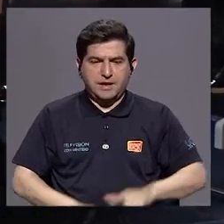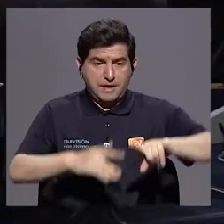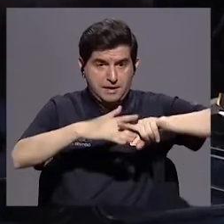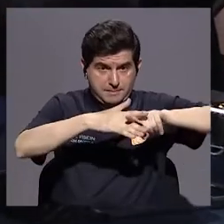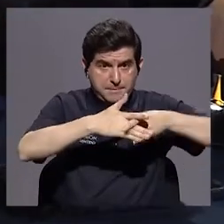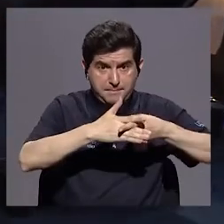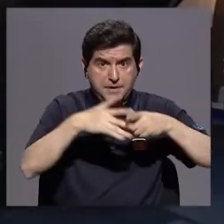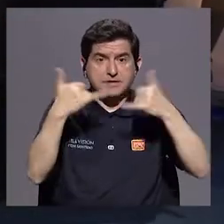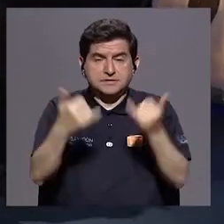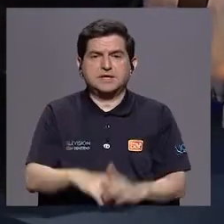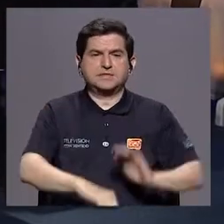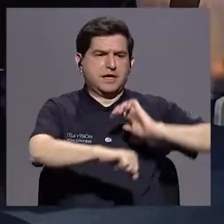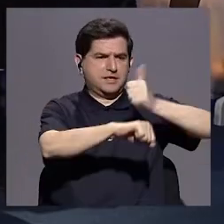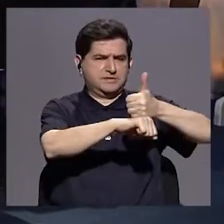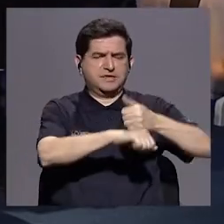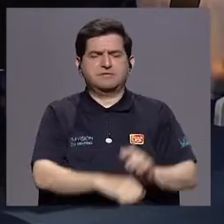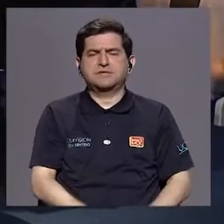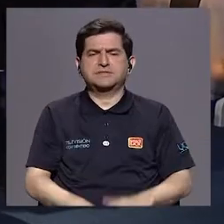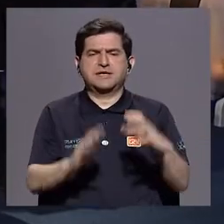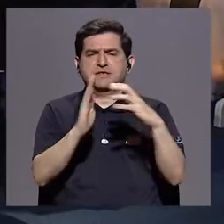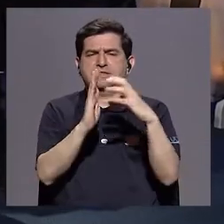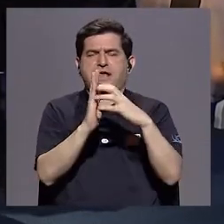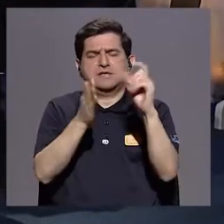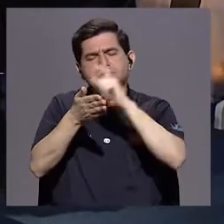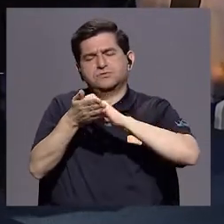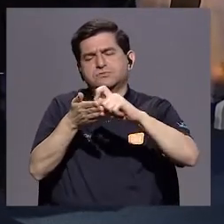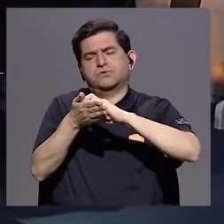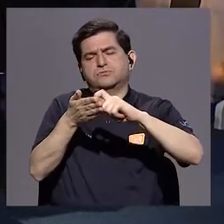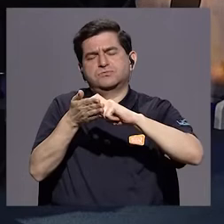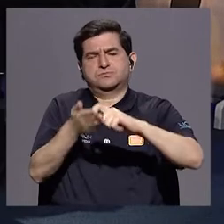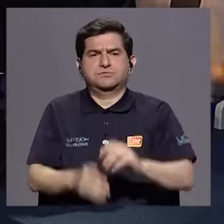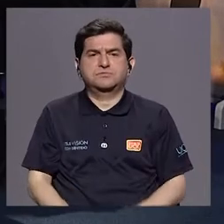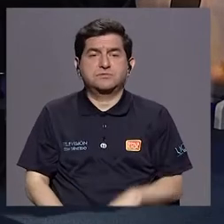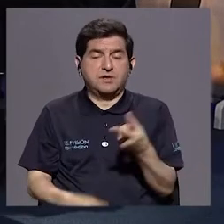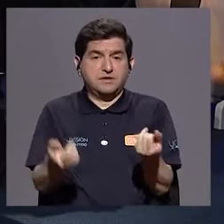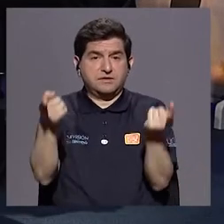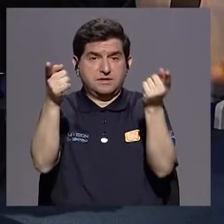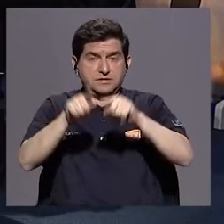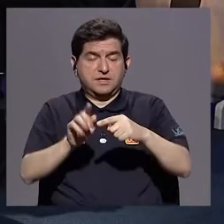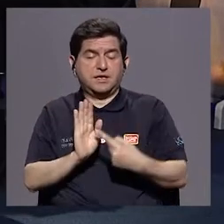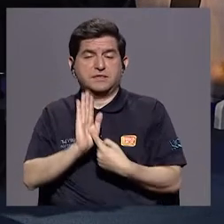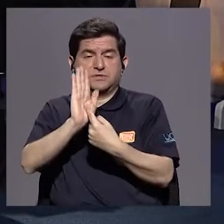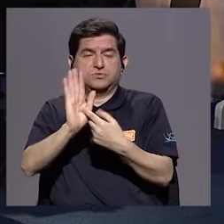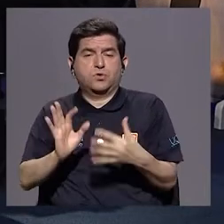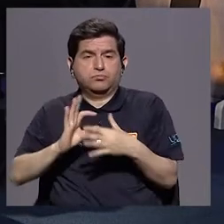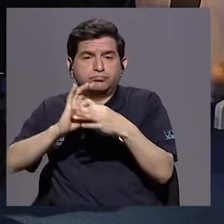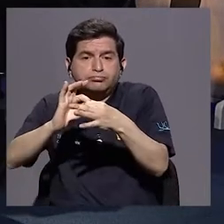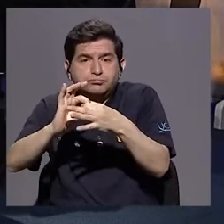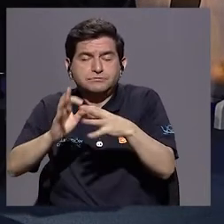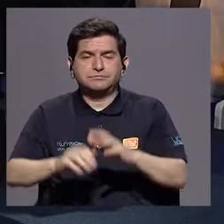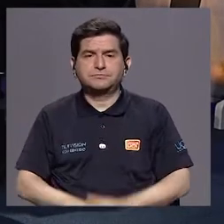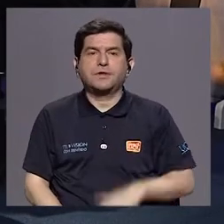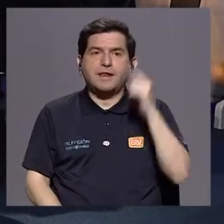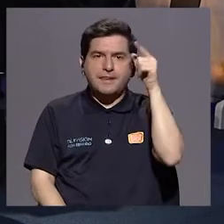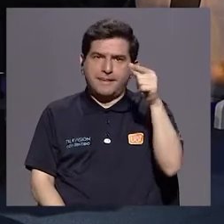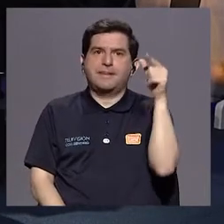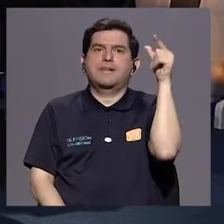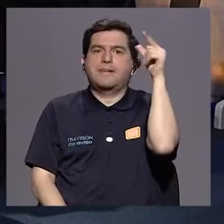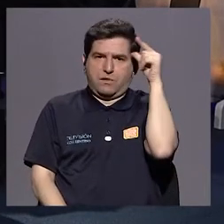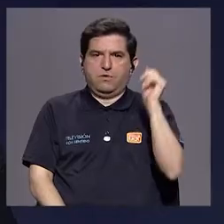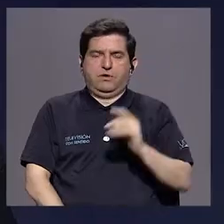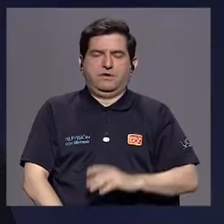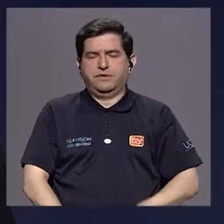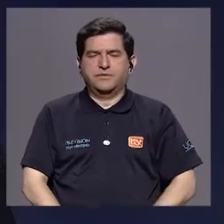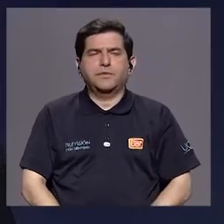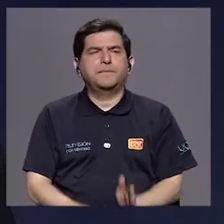empiezan a comisionar y escribir textos para que vayan con la exhibición y obviamente es como